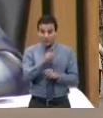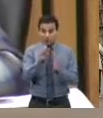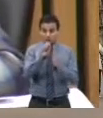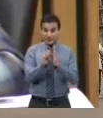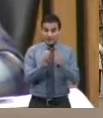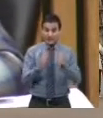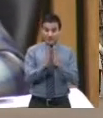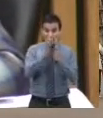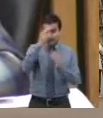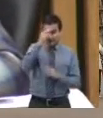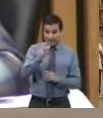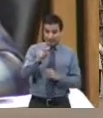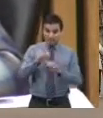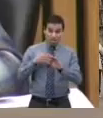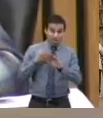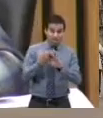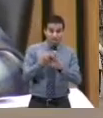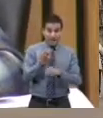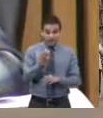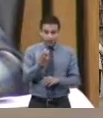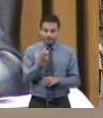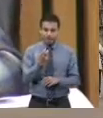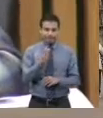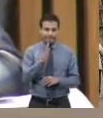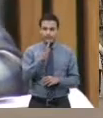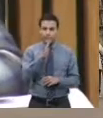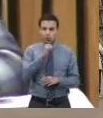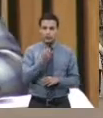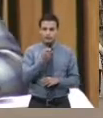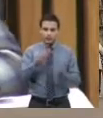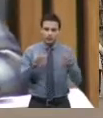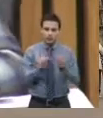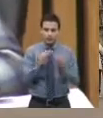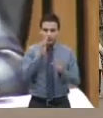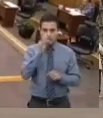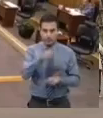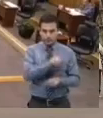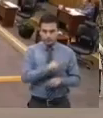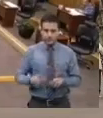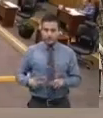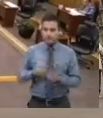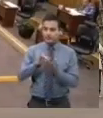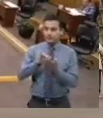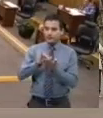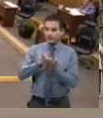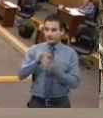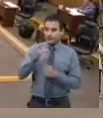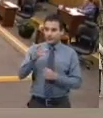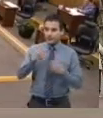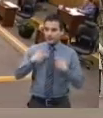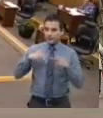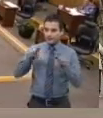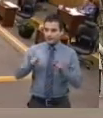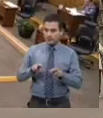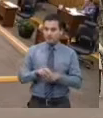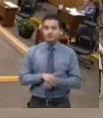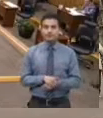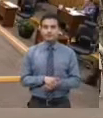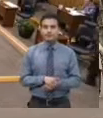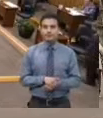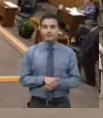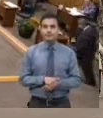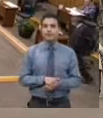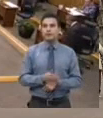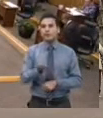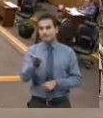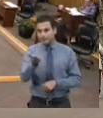democracia nacional que tanto ha defendido este honorable Consejo. ¿Cuánto, señor presidente? Gracias, señor representante. Tiene la